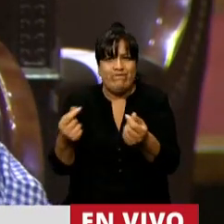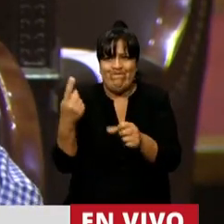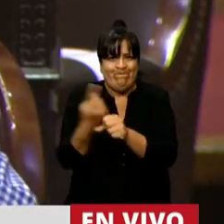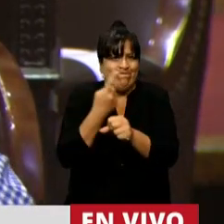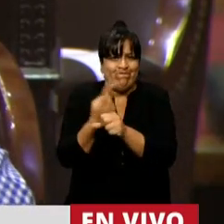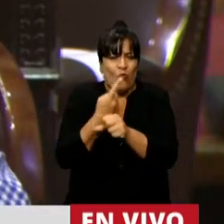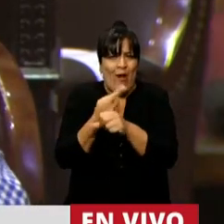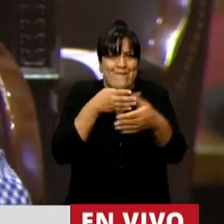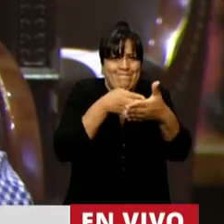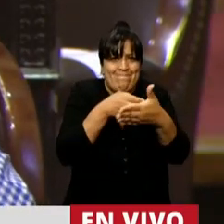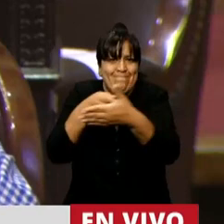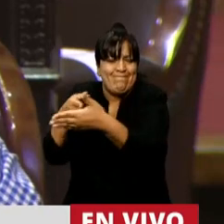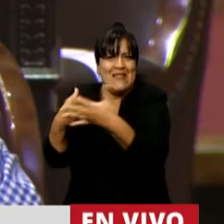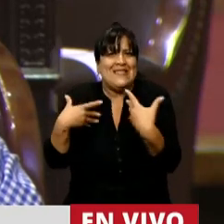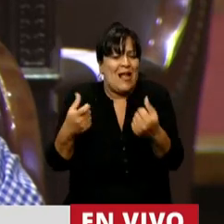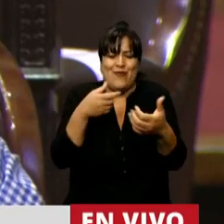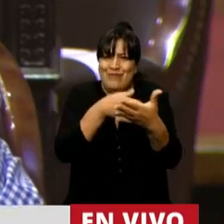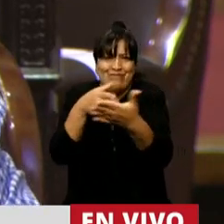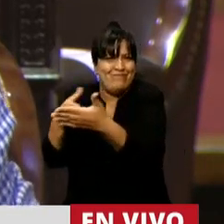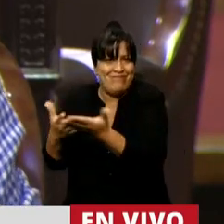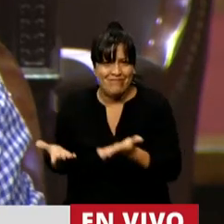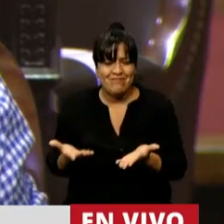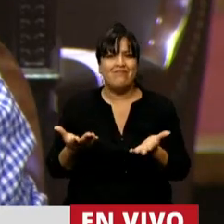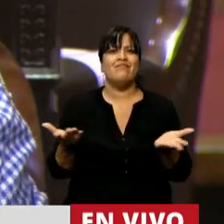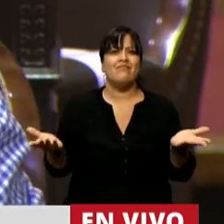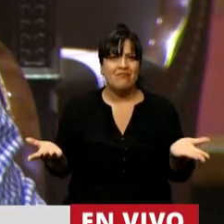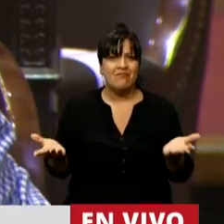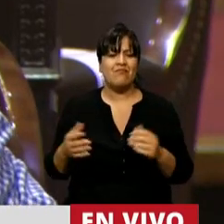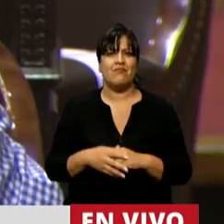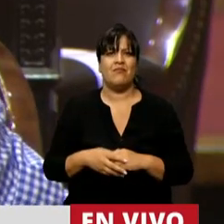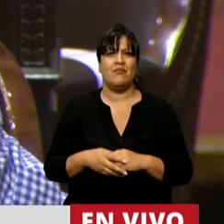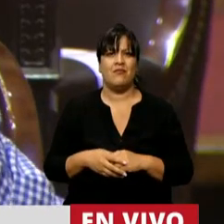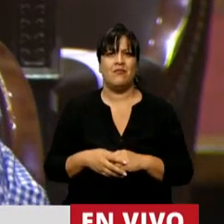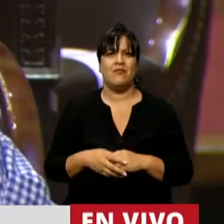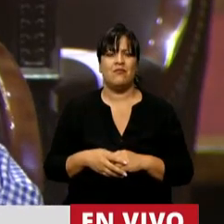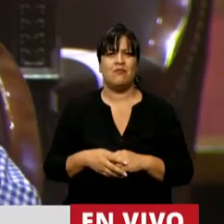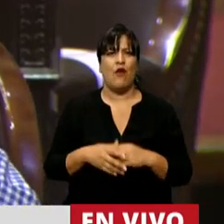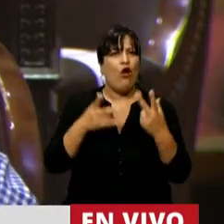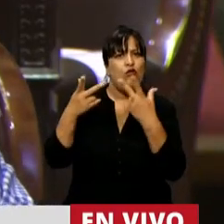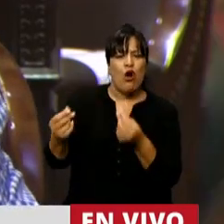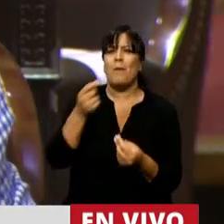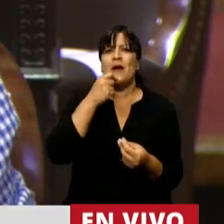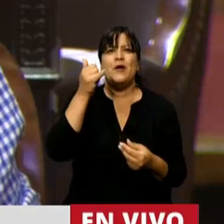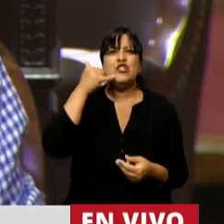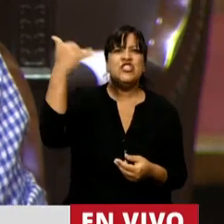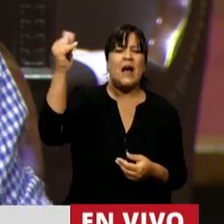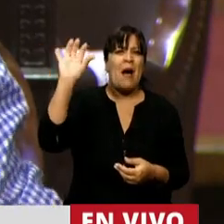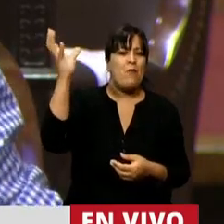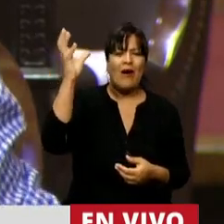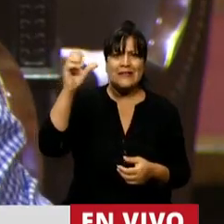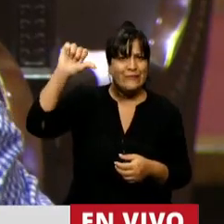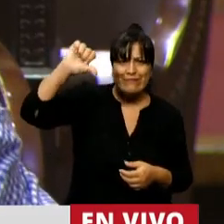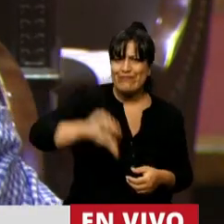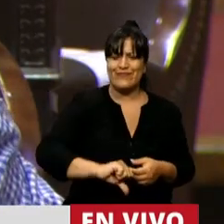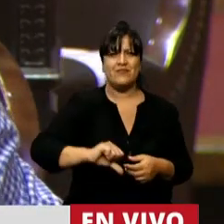ni acceso a la salud. Cómo se le impedía poder llamar a una ambulancia. Cómo